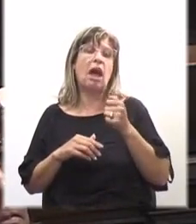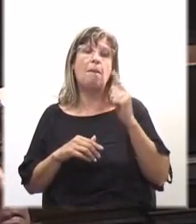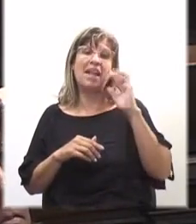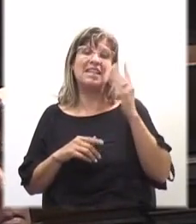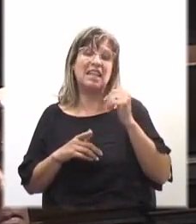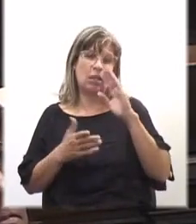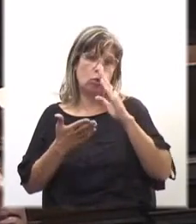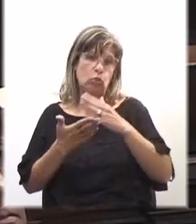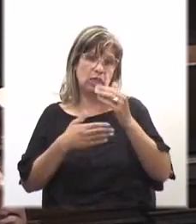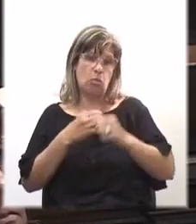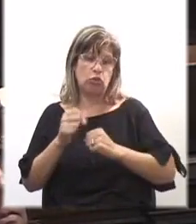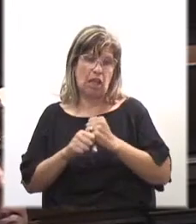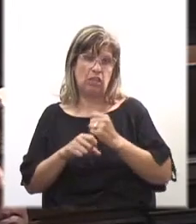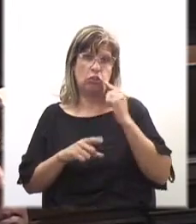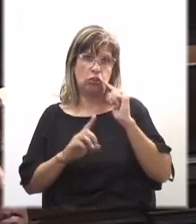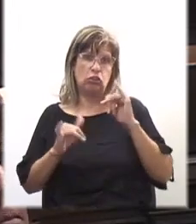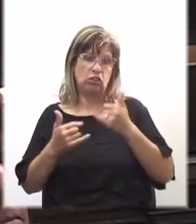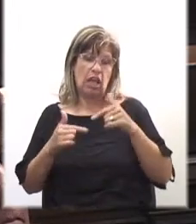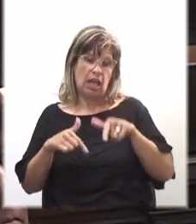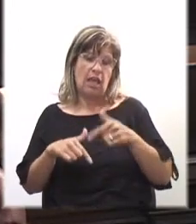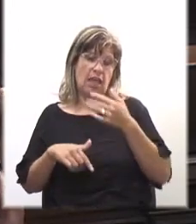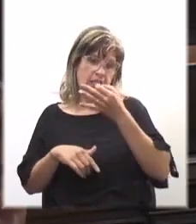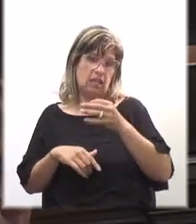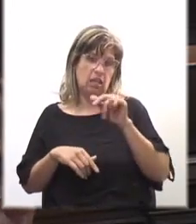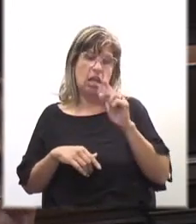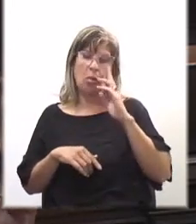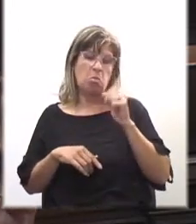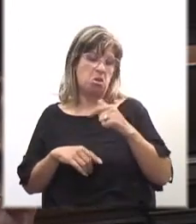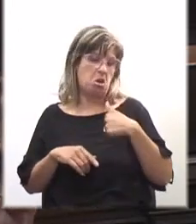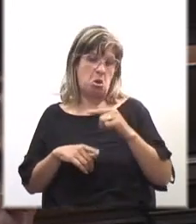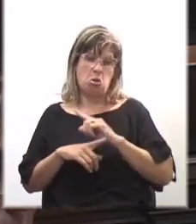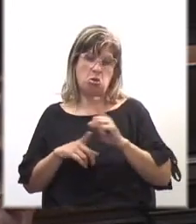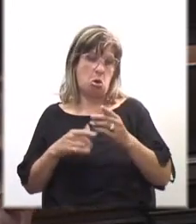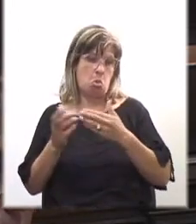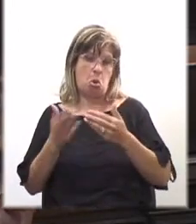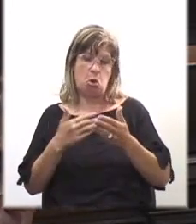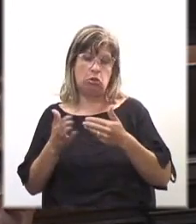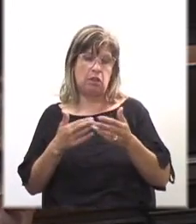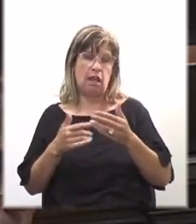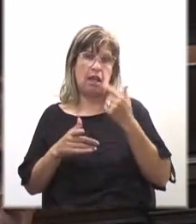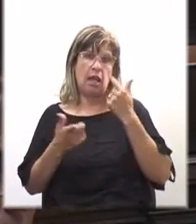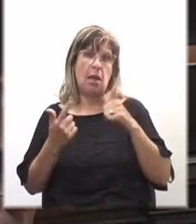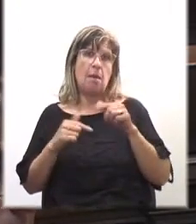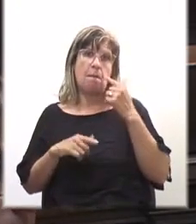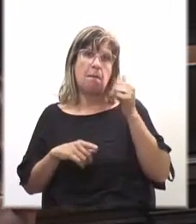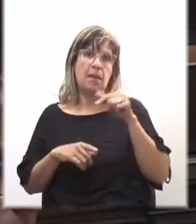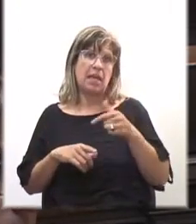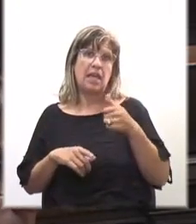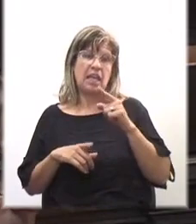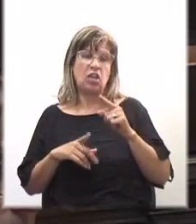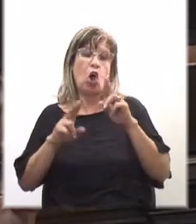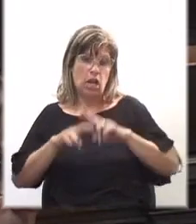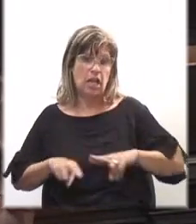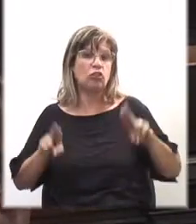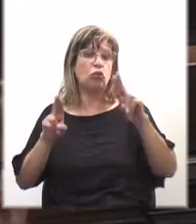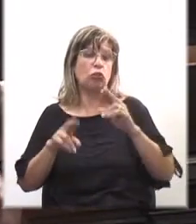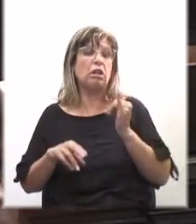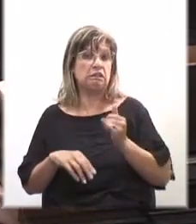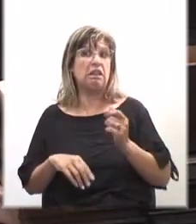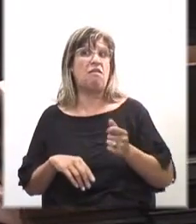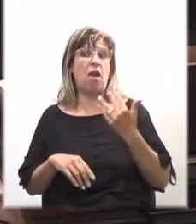Yo ya me he expresado acá, aunque mi opinión no importa, pero lo he dicho, del valor relativo que tienen las Naciones Unidas,